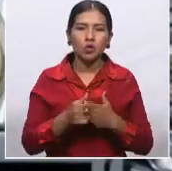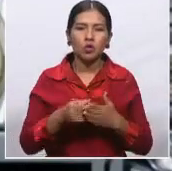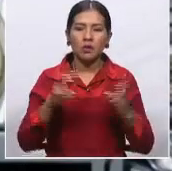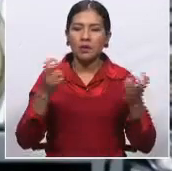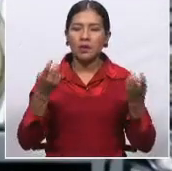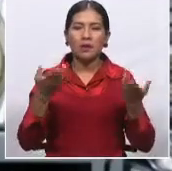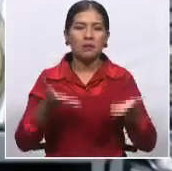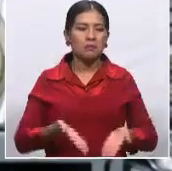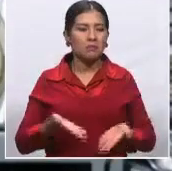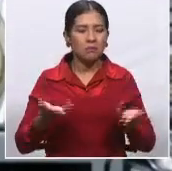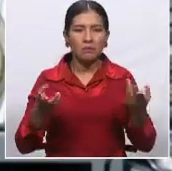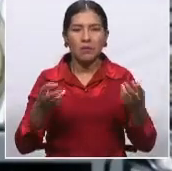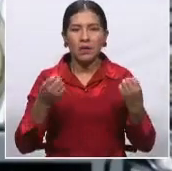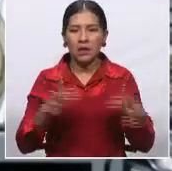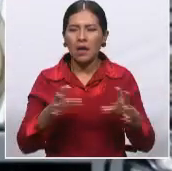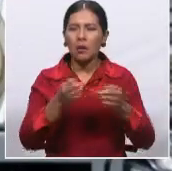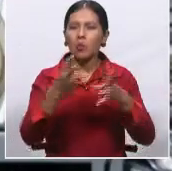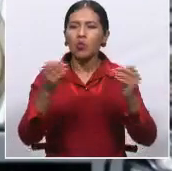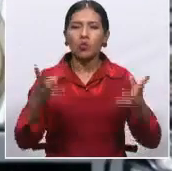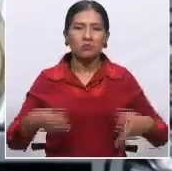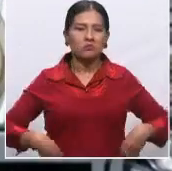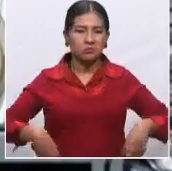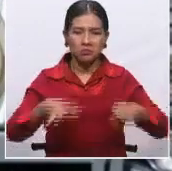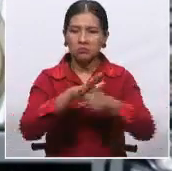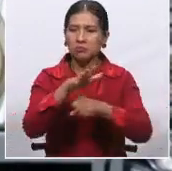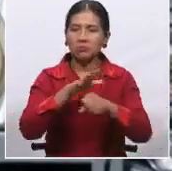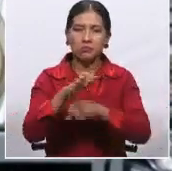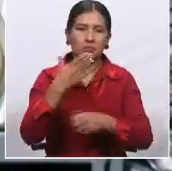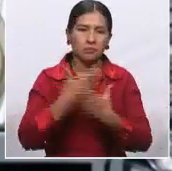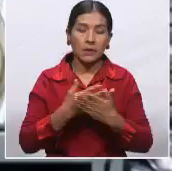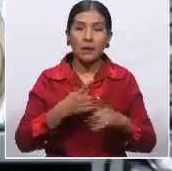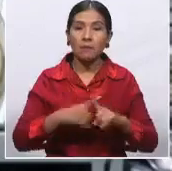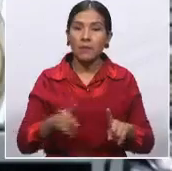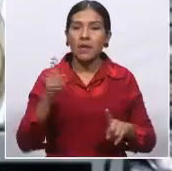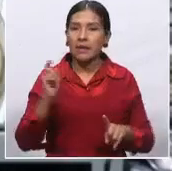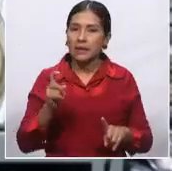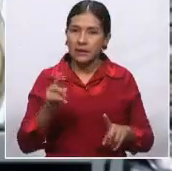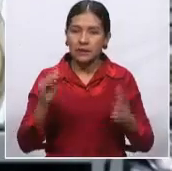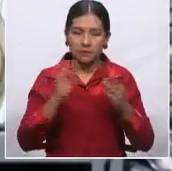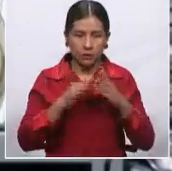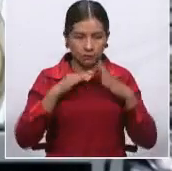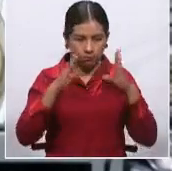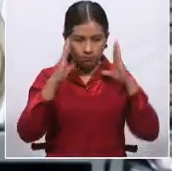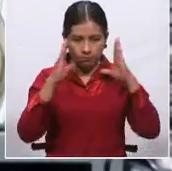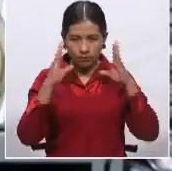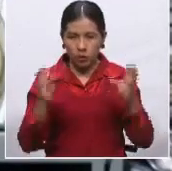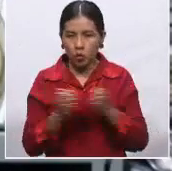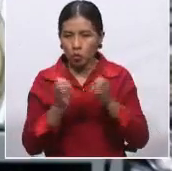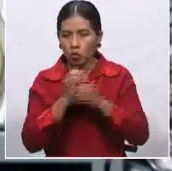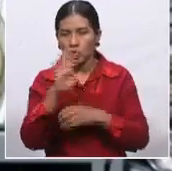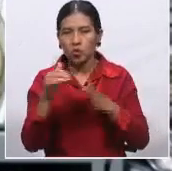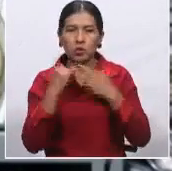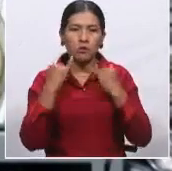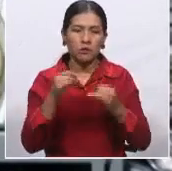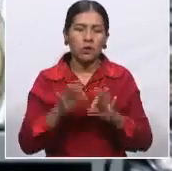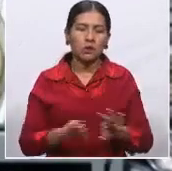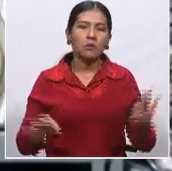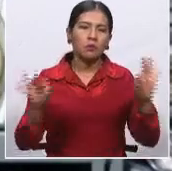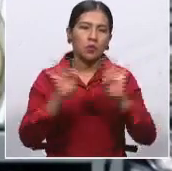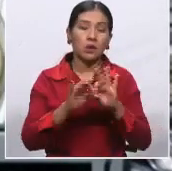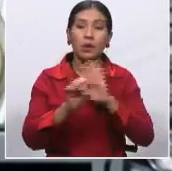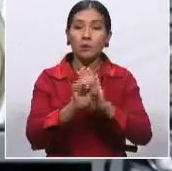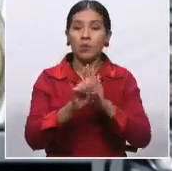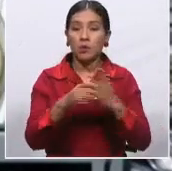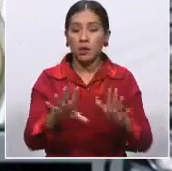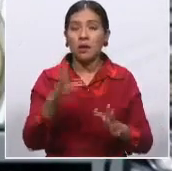de mucha riqueza, así que, pero tenemos que ir tomando bastante importancia, como el caso de las experiencias que se